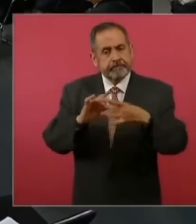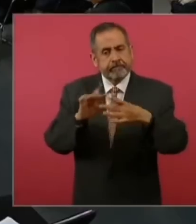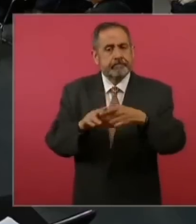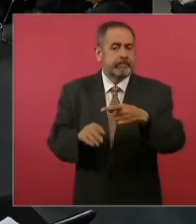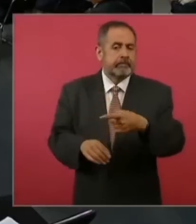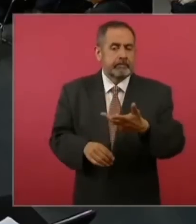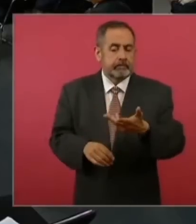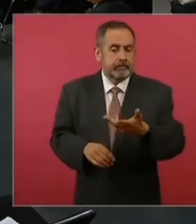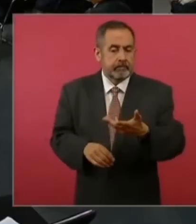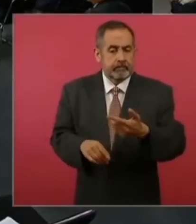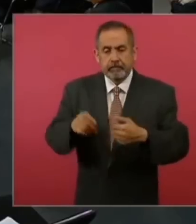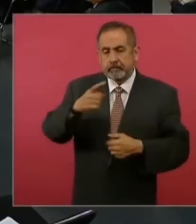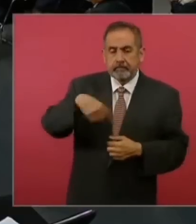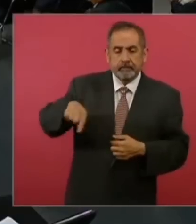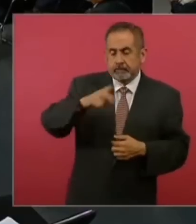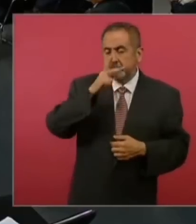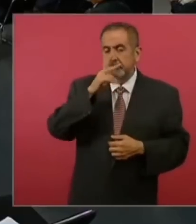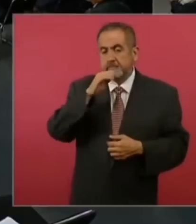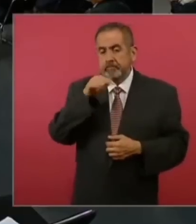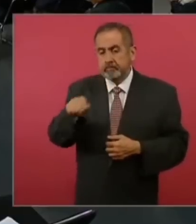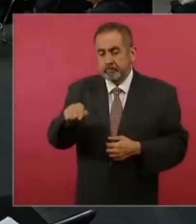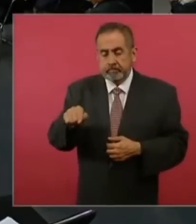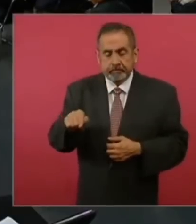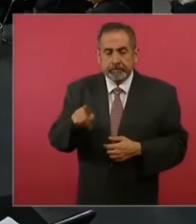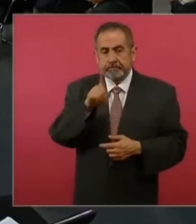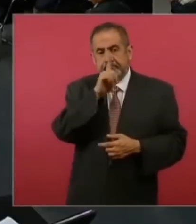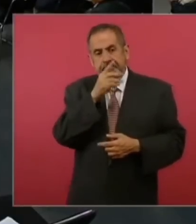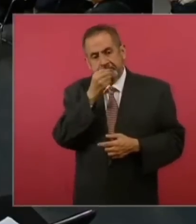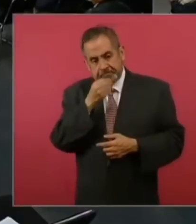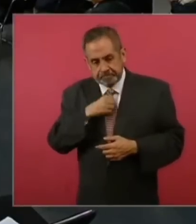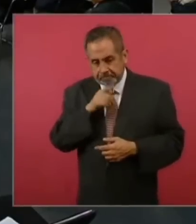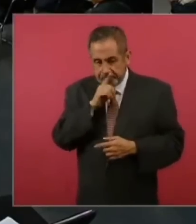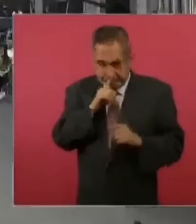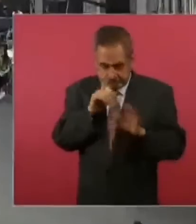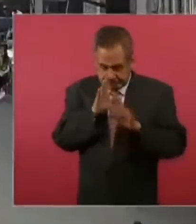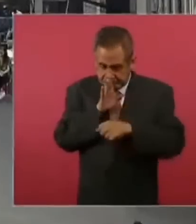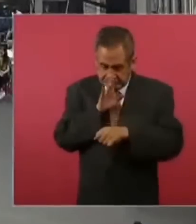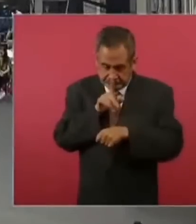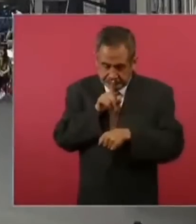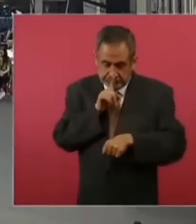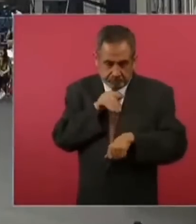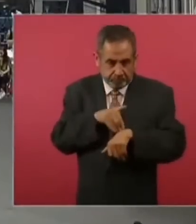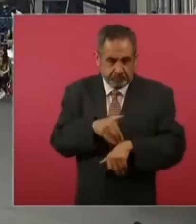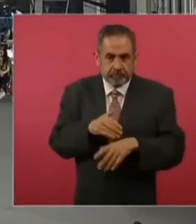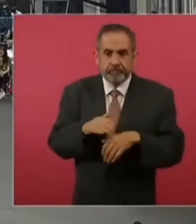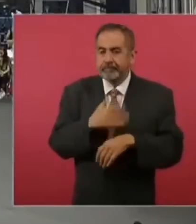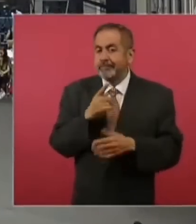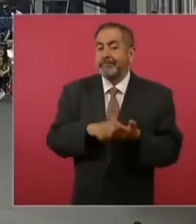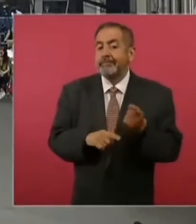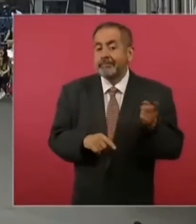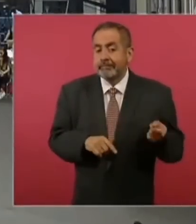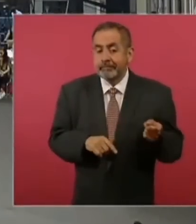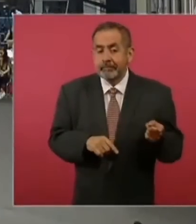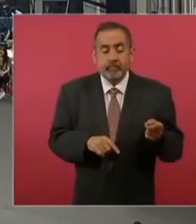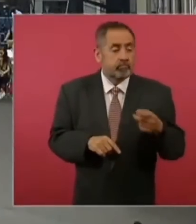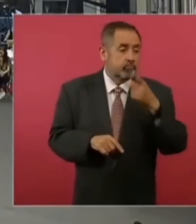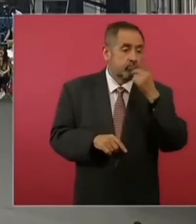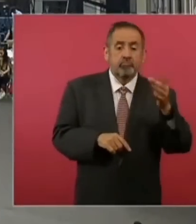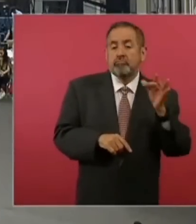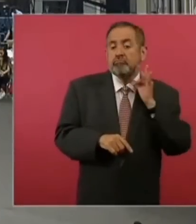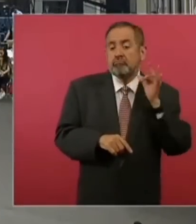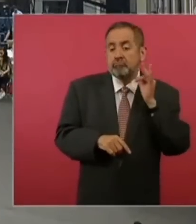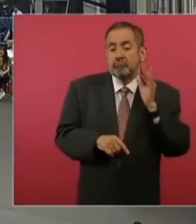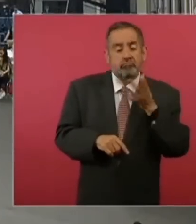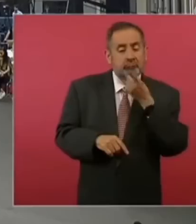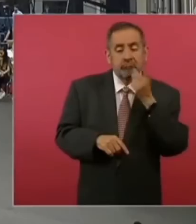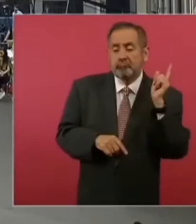que los padres pues se han visto obligados a guardar silencio porque pues el argumento que les da la